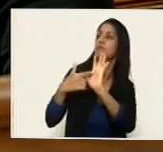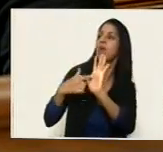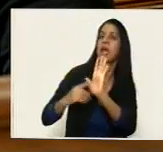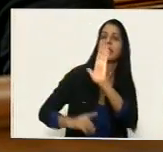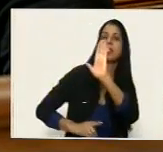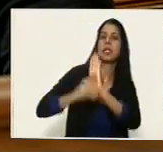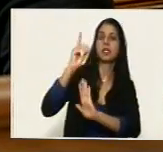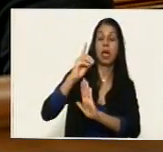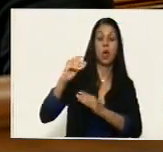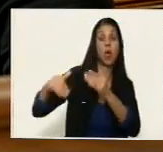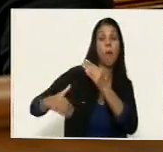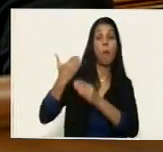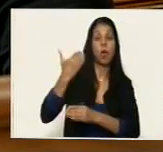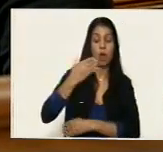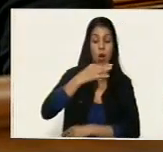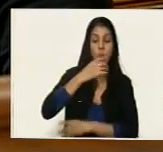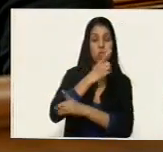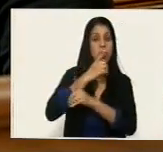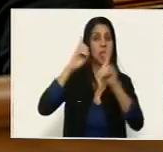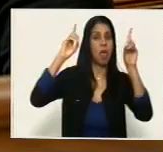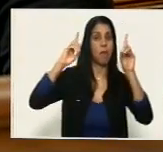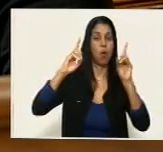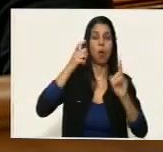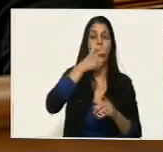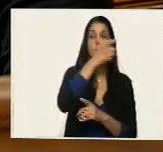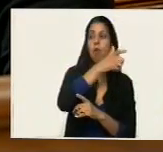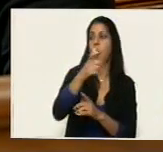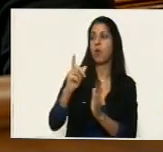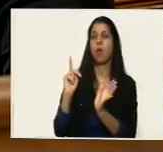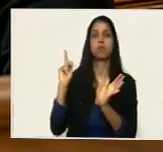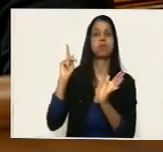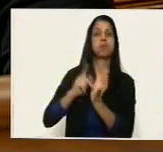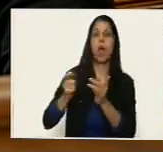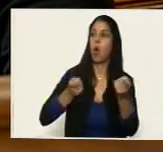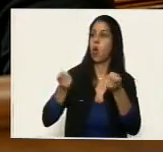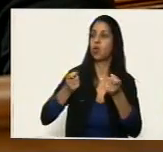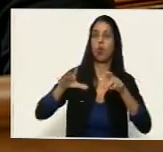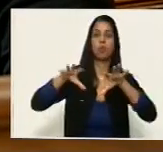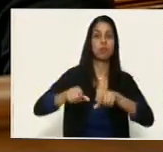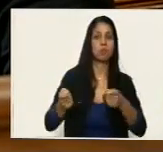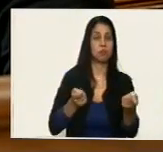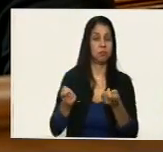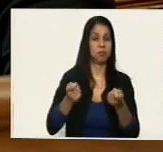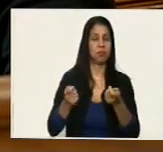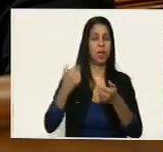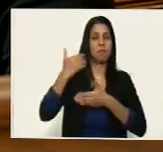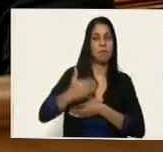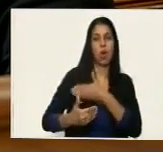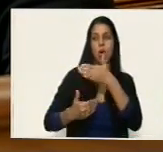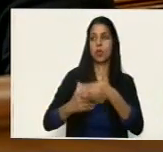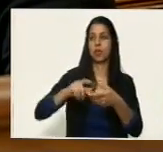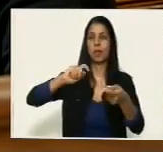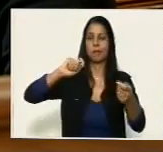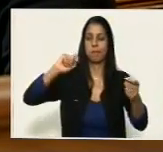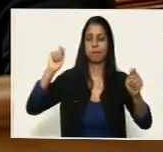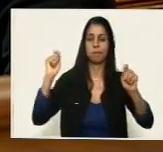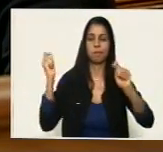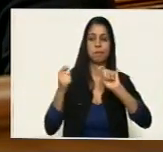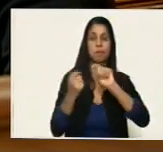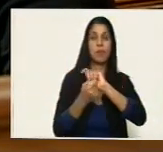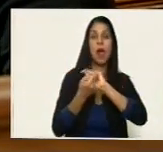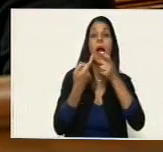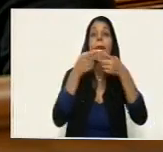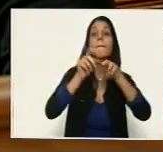modelo democrático, participativo y protagónico para llevar a cabo un proceso de transformación